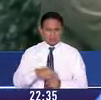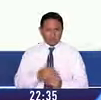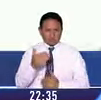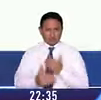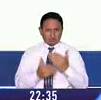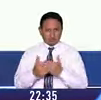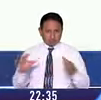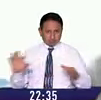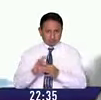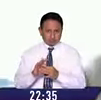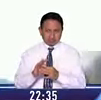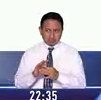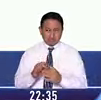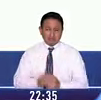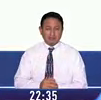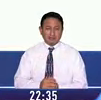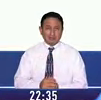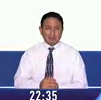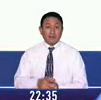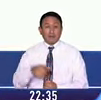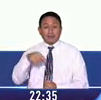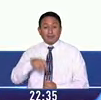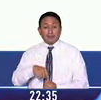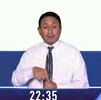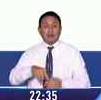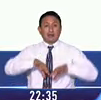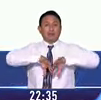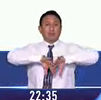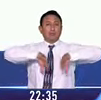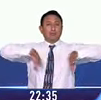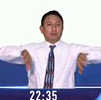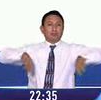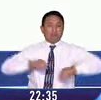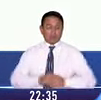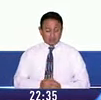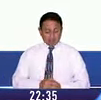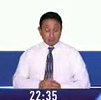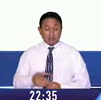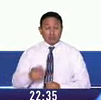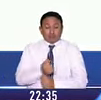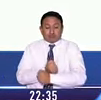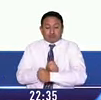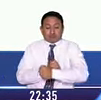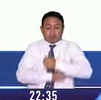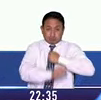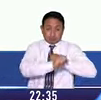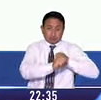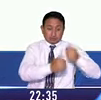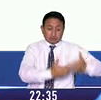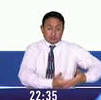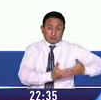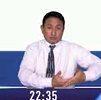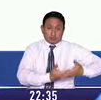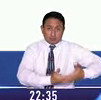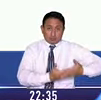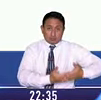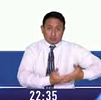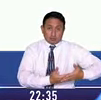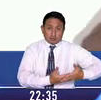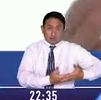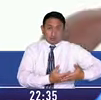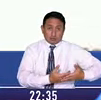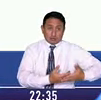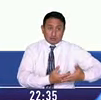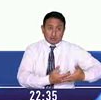avance. No podemos hacer una distinción de el nacimiento, ¿sí?,